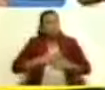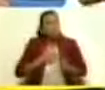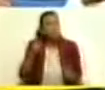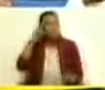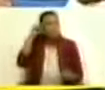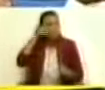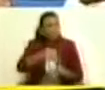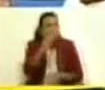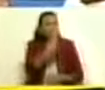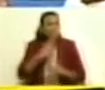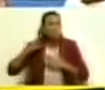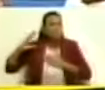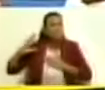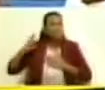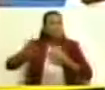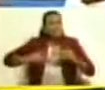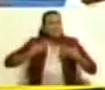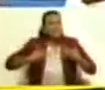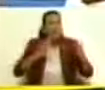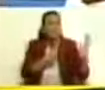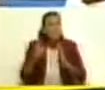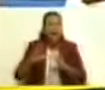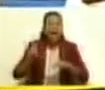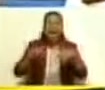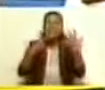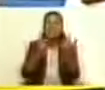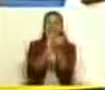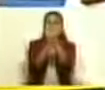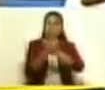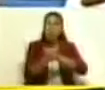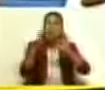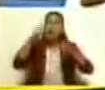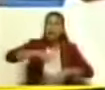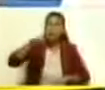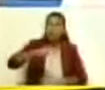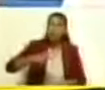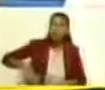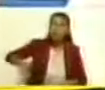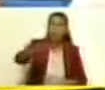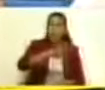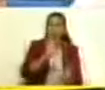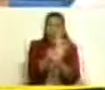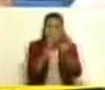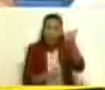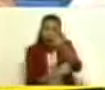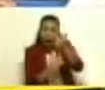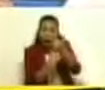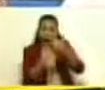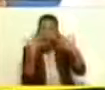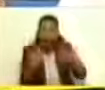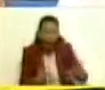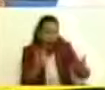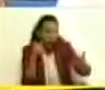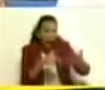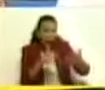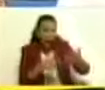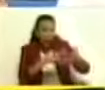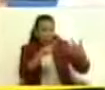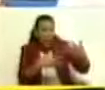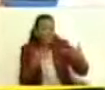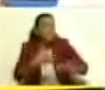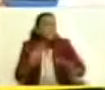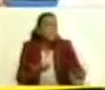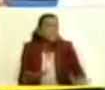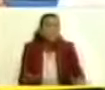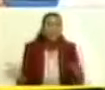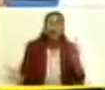como compromiso y entusiasmo el plan de las 7T de transformación como herramienta vital de supervivencia nacional